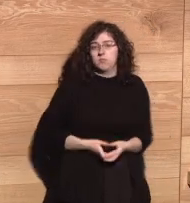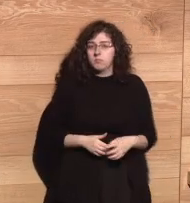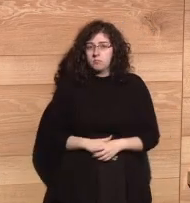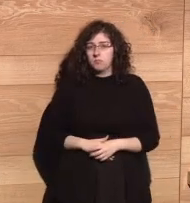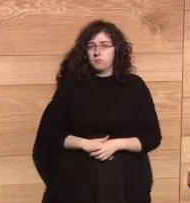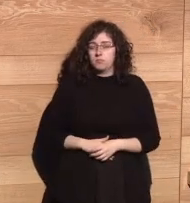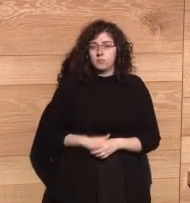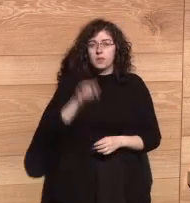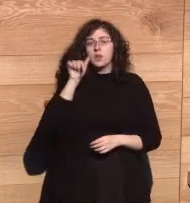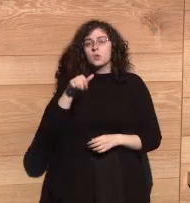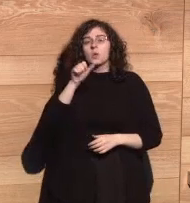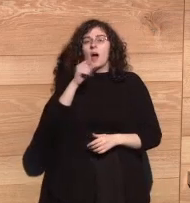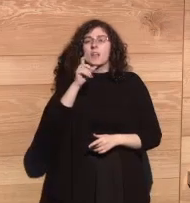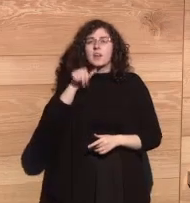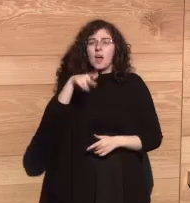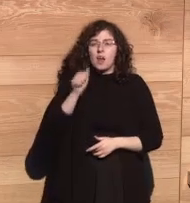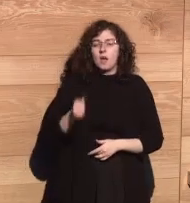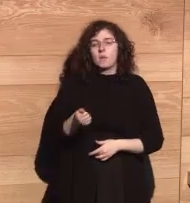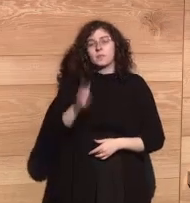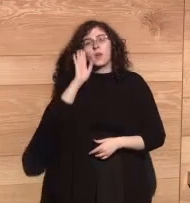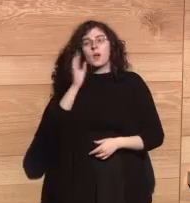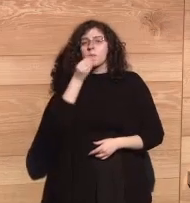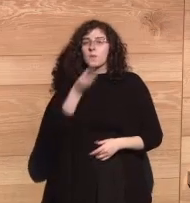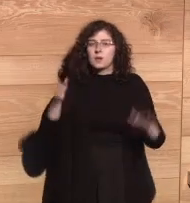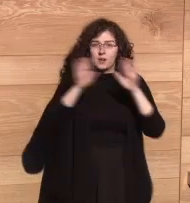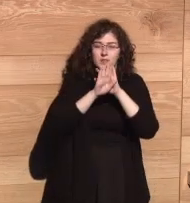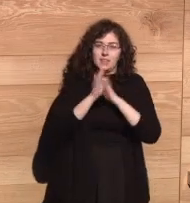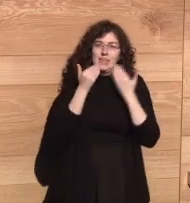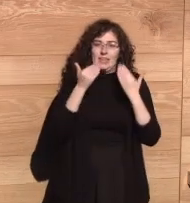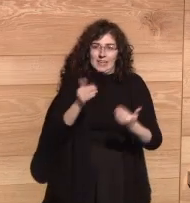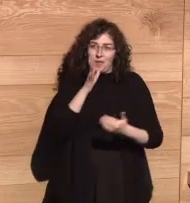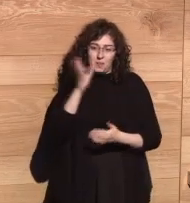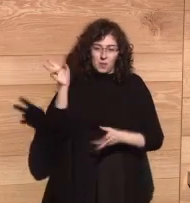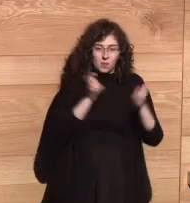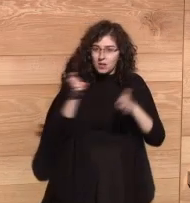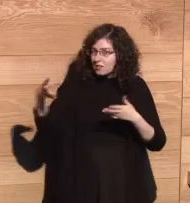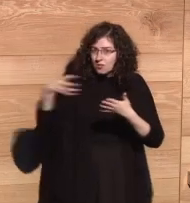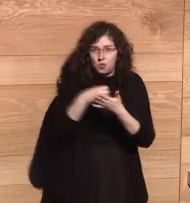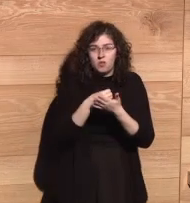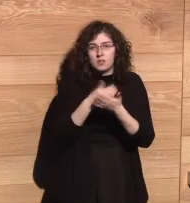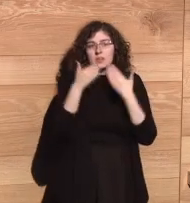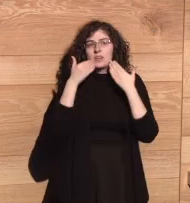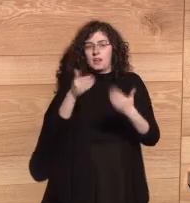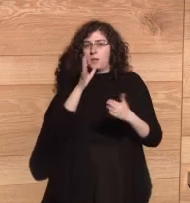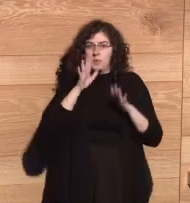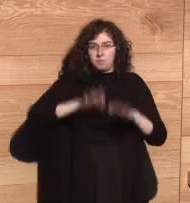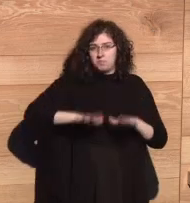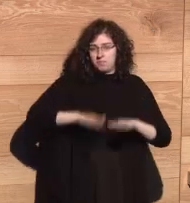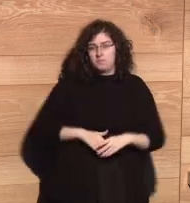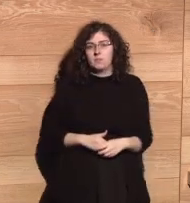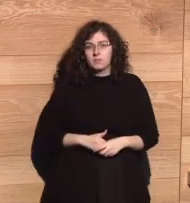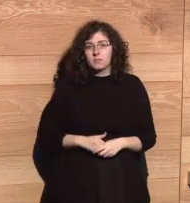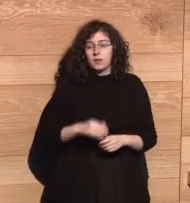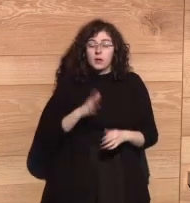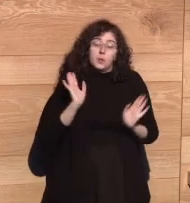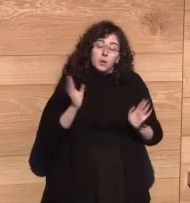¿Y tú, Adriana? Bueno, hola, buenas noches. Gracias por estar aquí todos. Gracias por tenernos. Bueno,